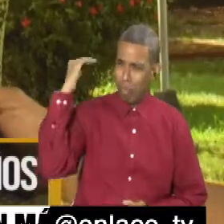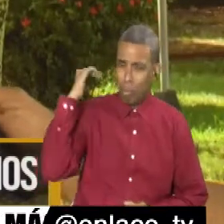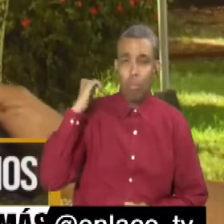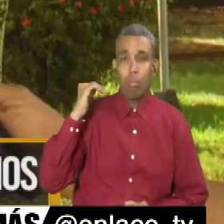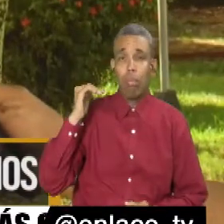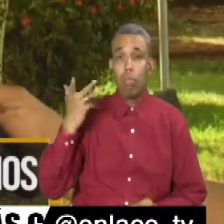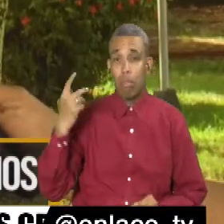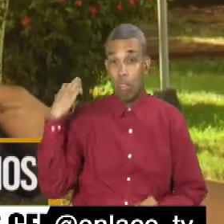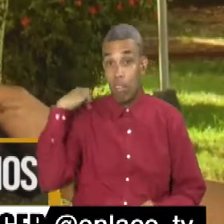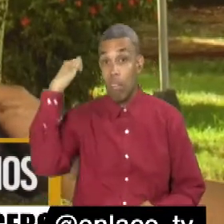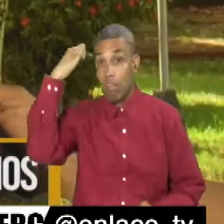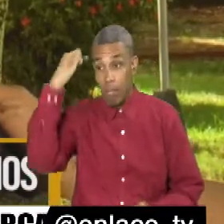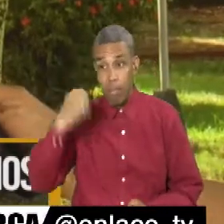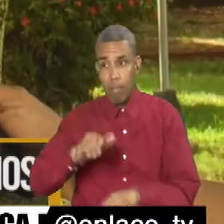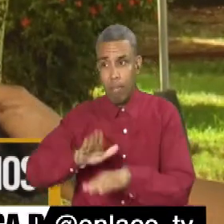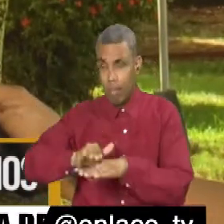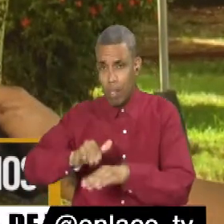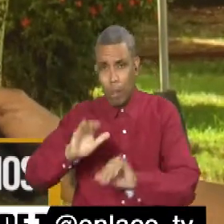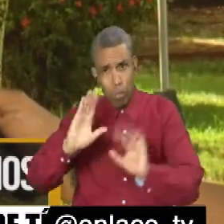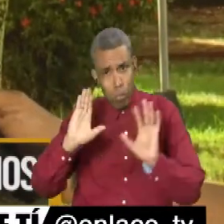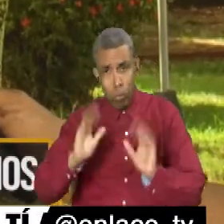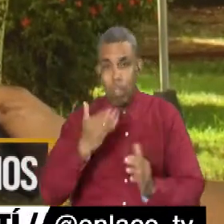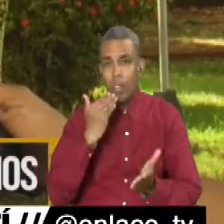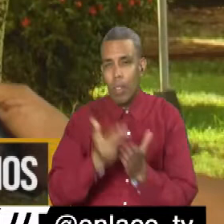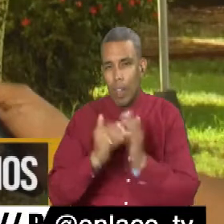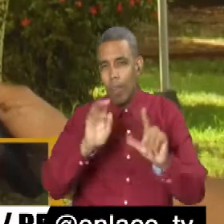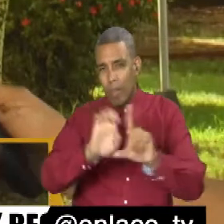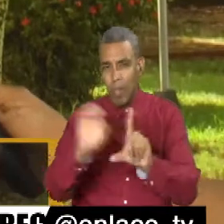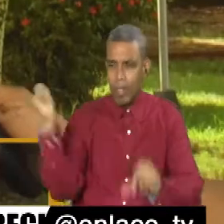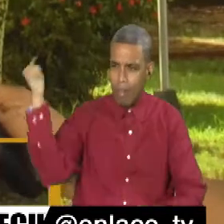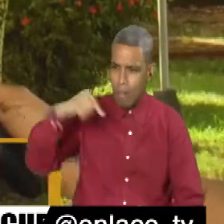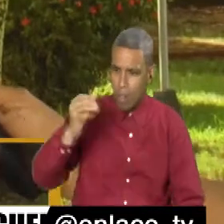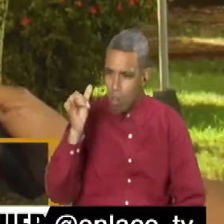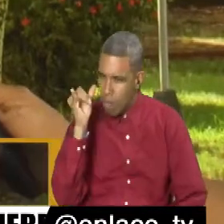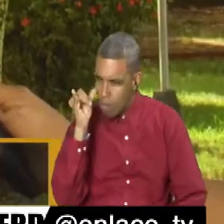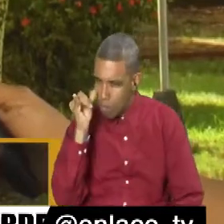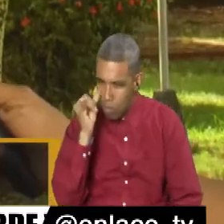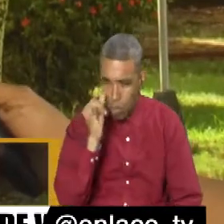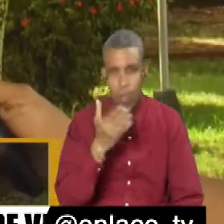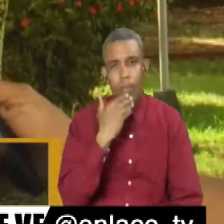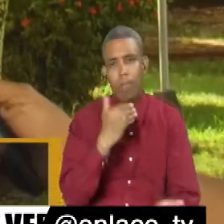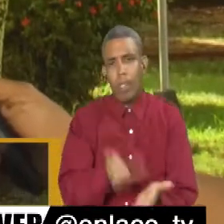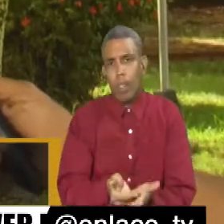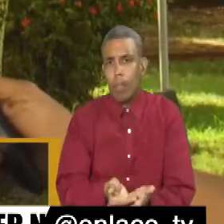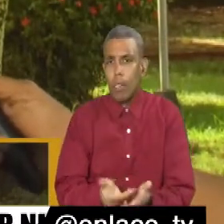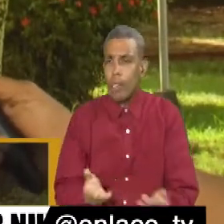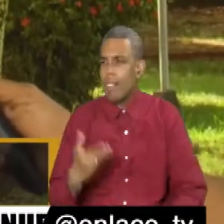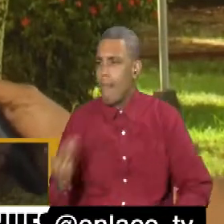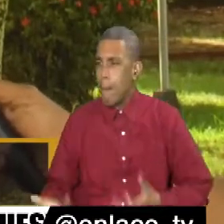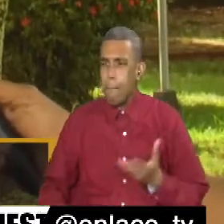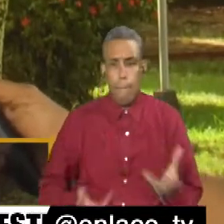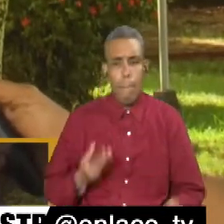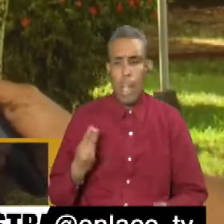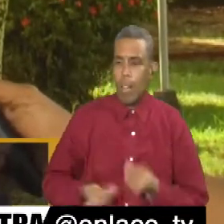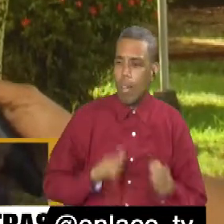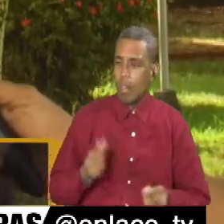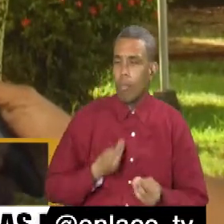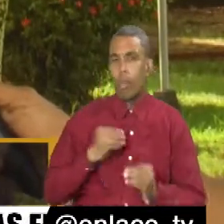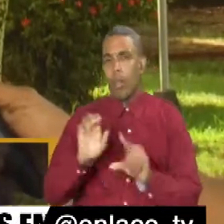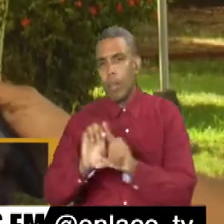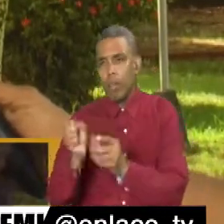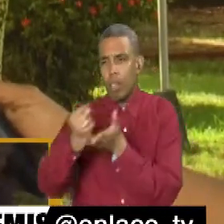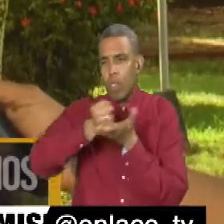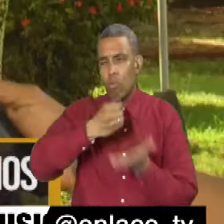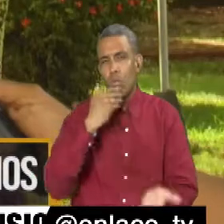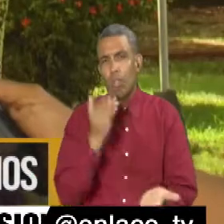que les queremos agradecer a ustedes los medios de comunicación, porque ya no sabemos a dónde ir y la responsabilidad de este